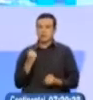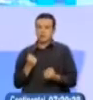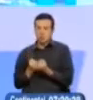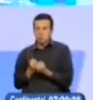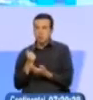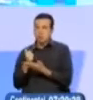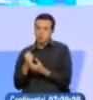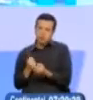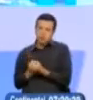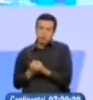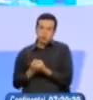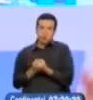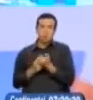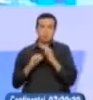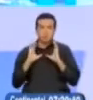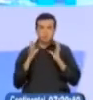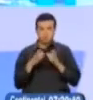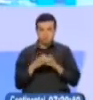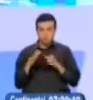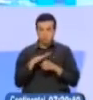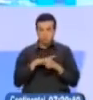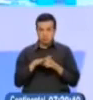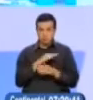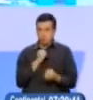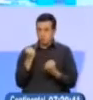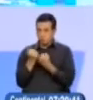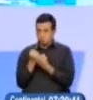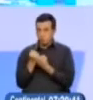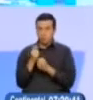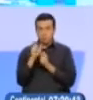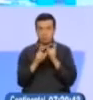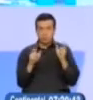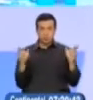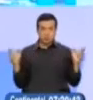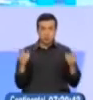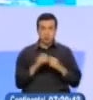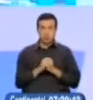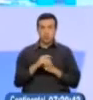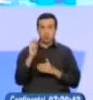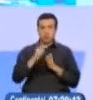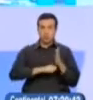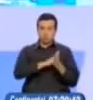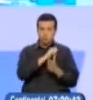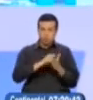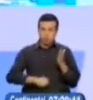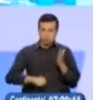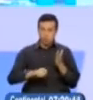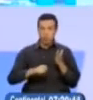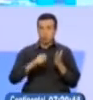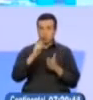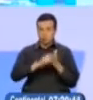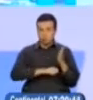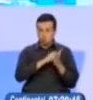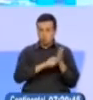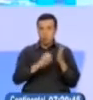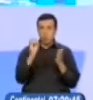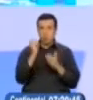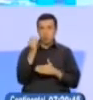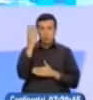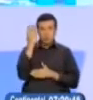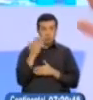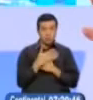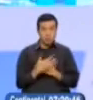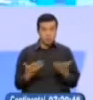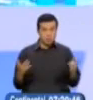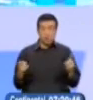de partida y esos son los que conforman ese grupo que está apoyando. Uh-huh. Los que votaron en nulo, anularon el voto o dejaron en blanco,